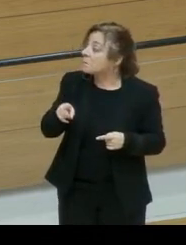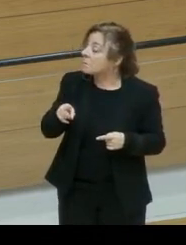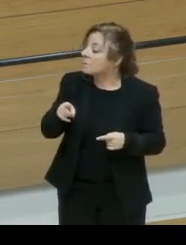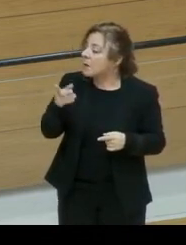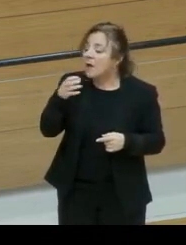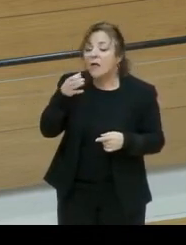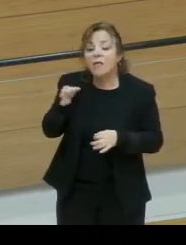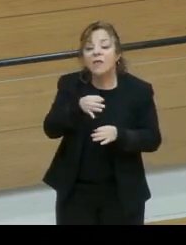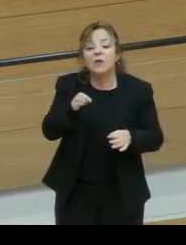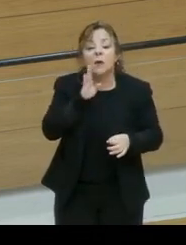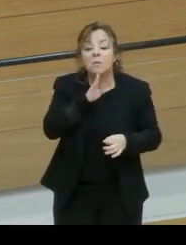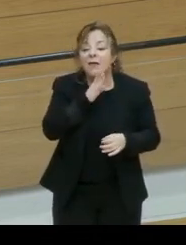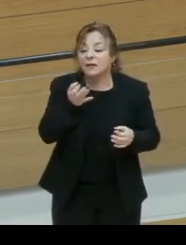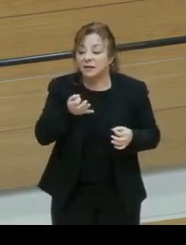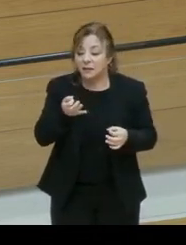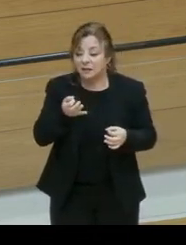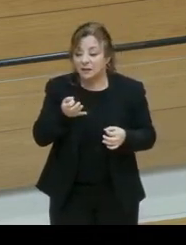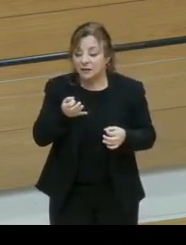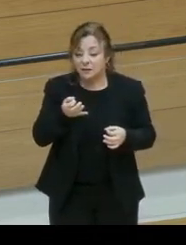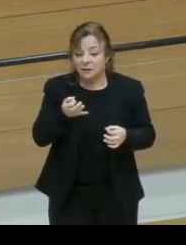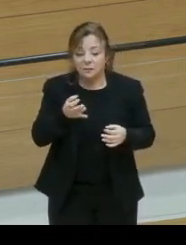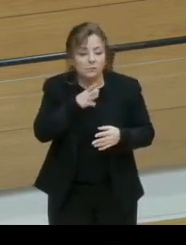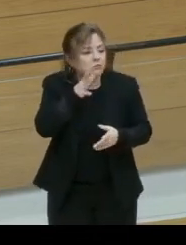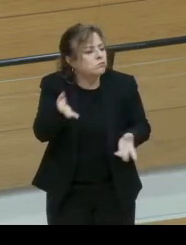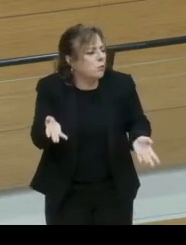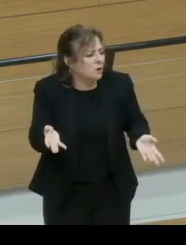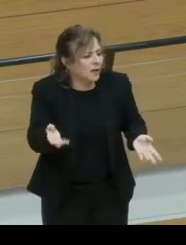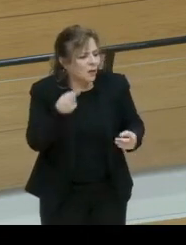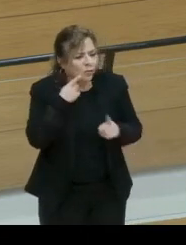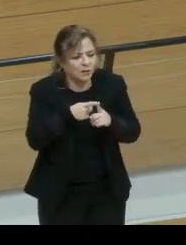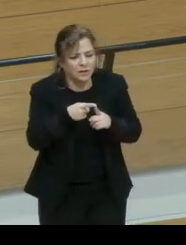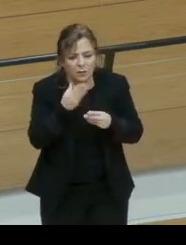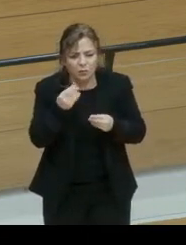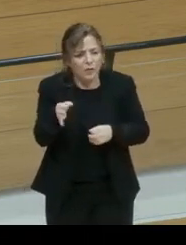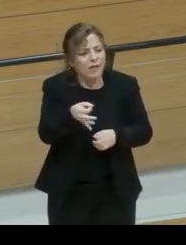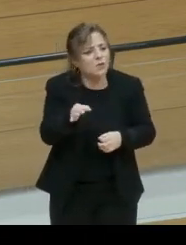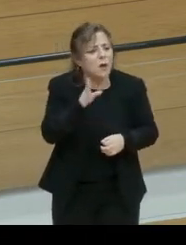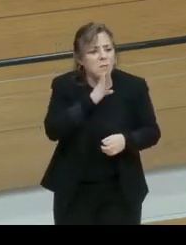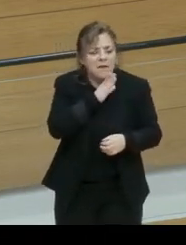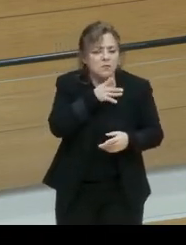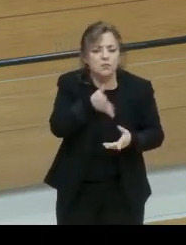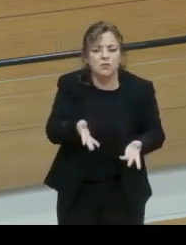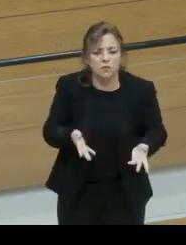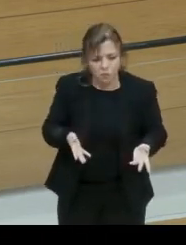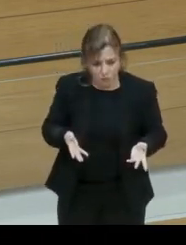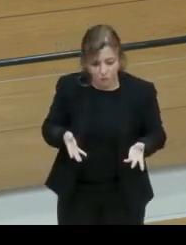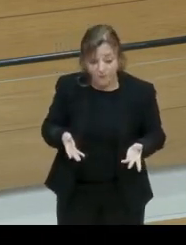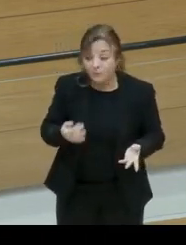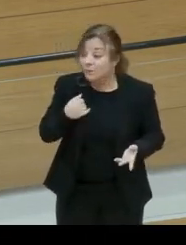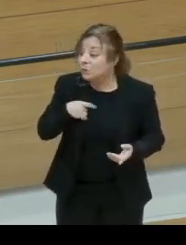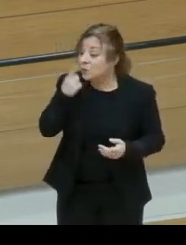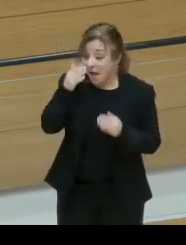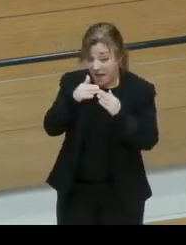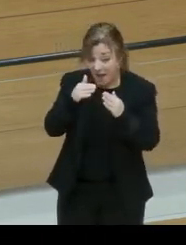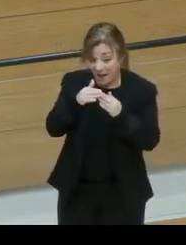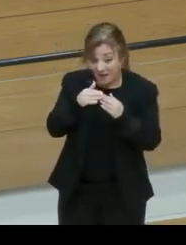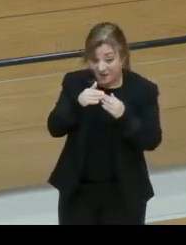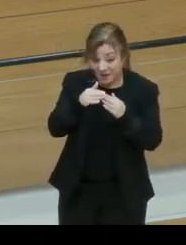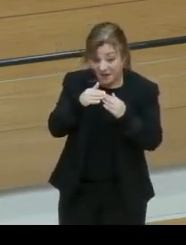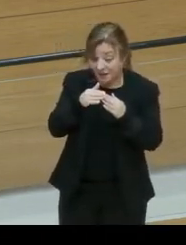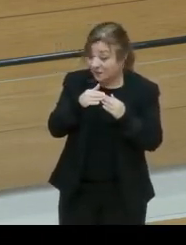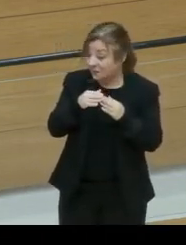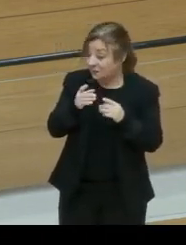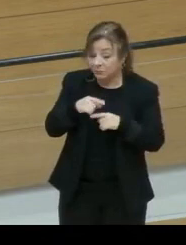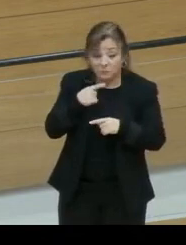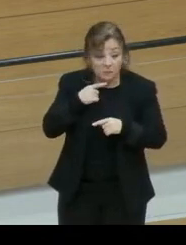¿Qué son las células madre? ¿Y por qué se utilizan tanto? En una casa la materia prima son